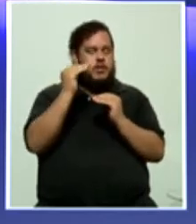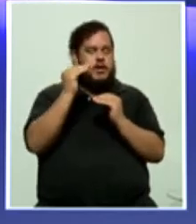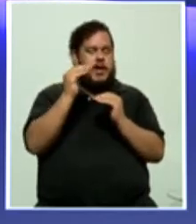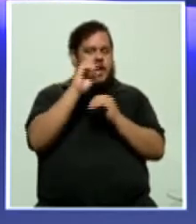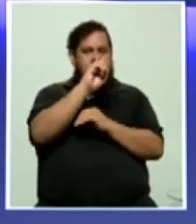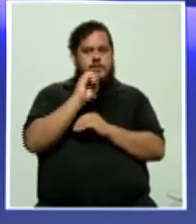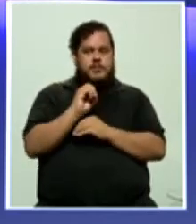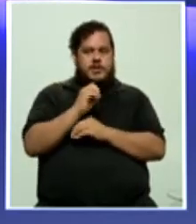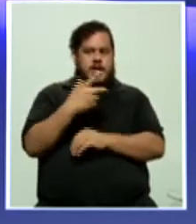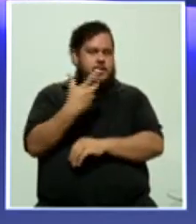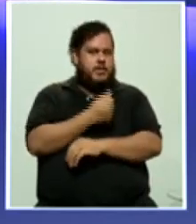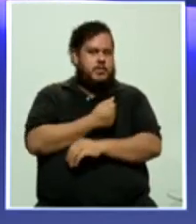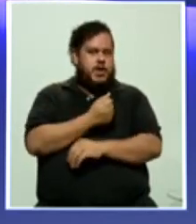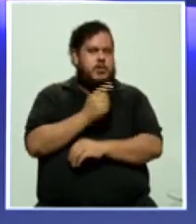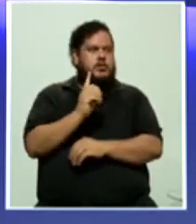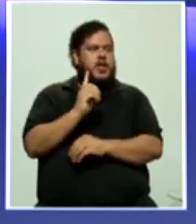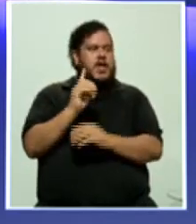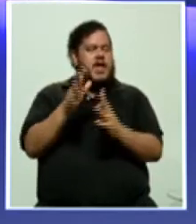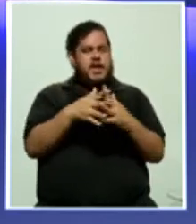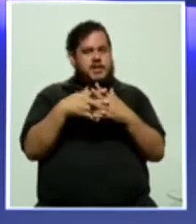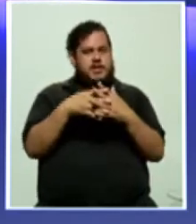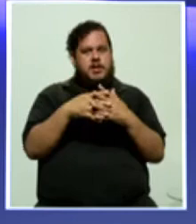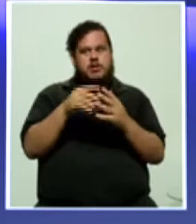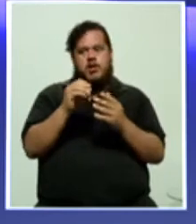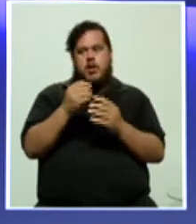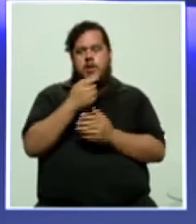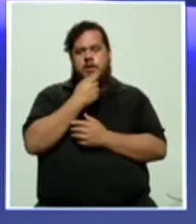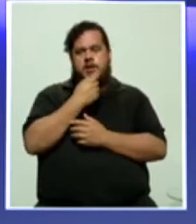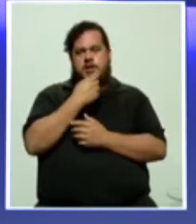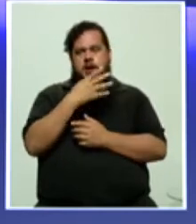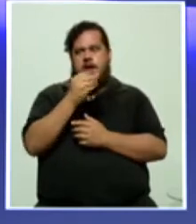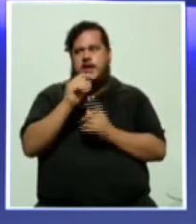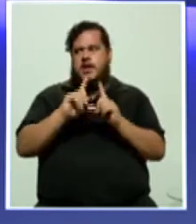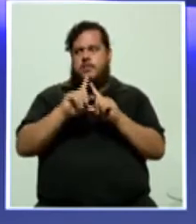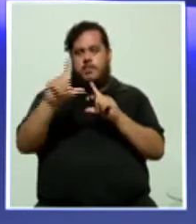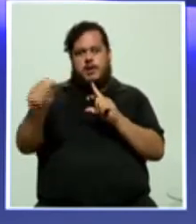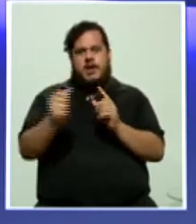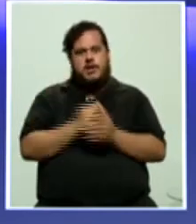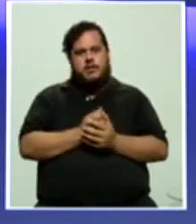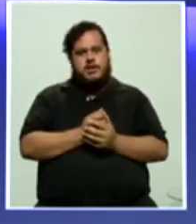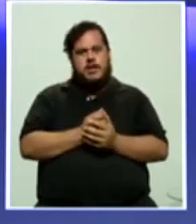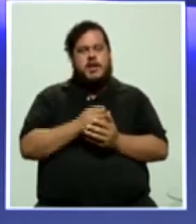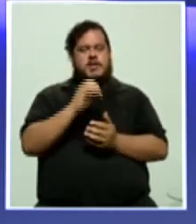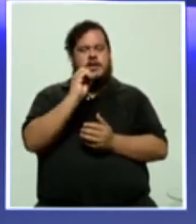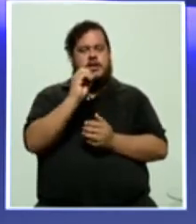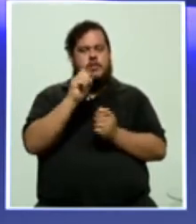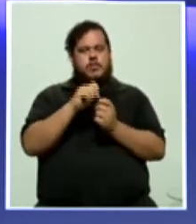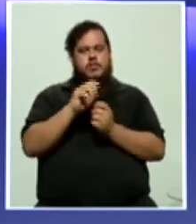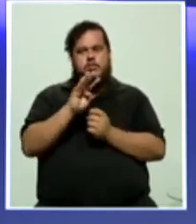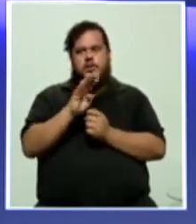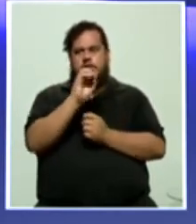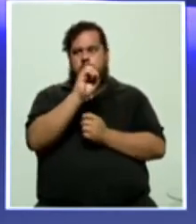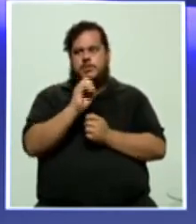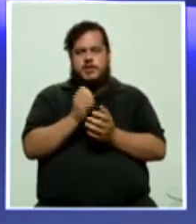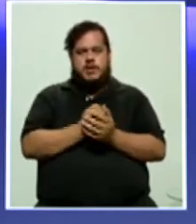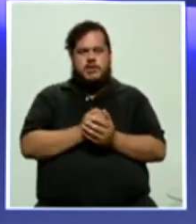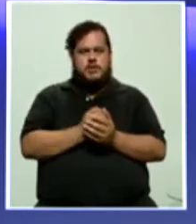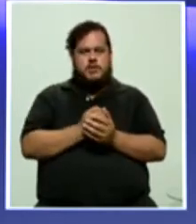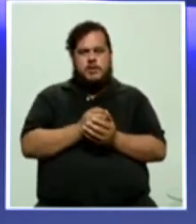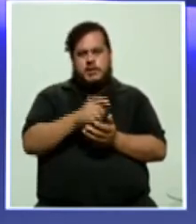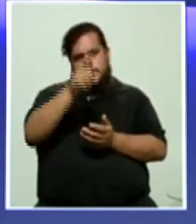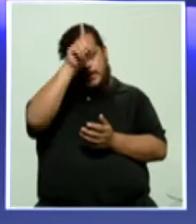de vacunados en Estados Unidos o Inglaterra y muy lejos del 0.4% de Alemania o